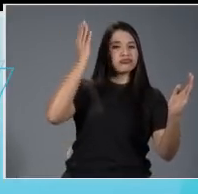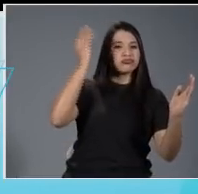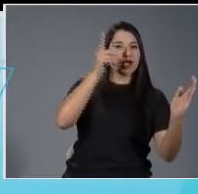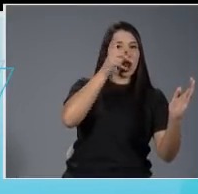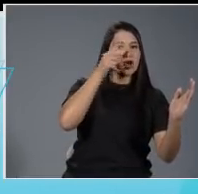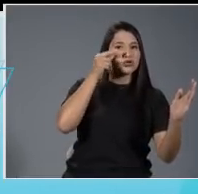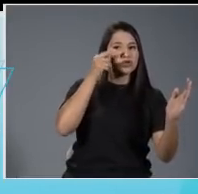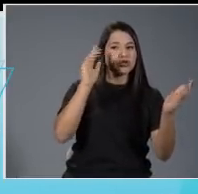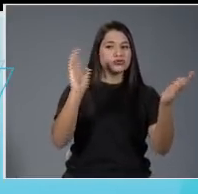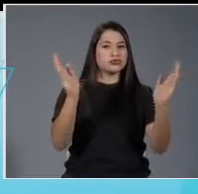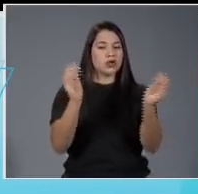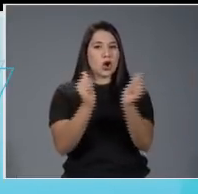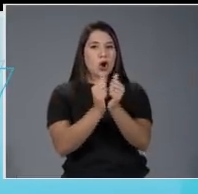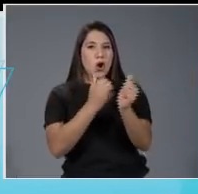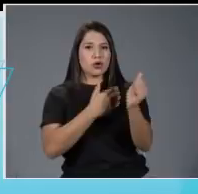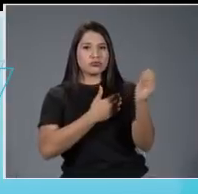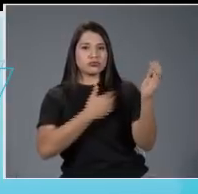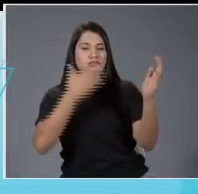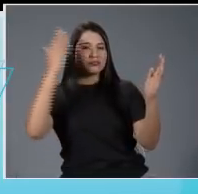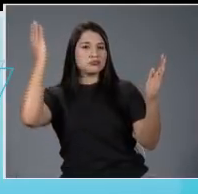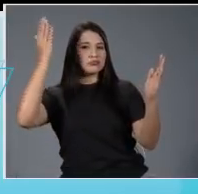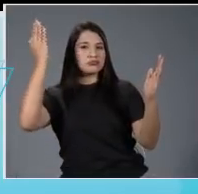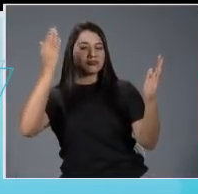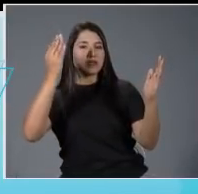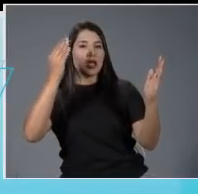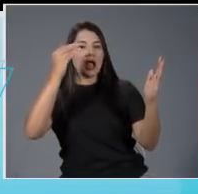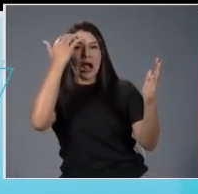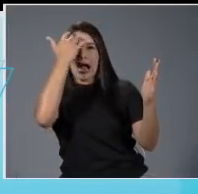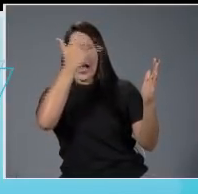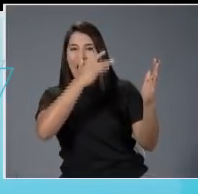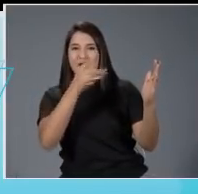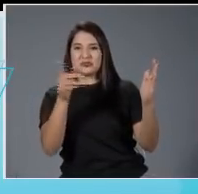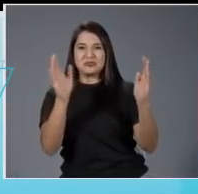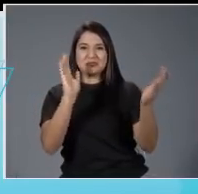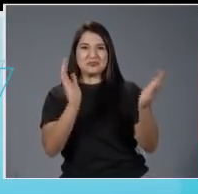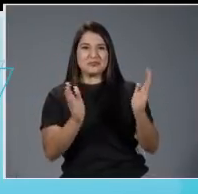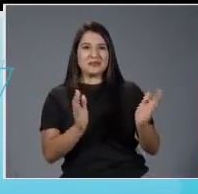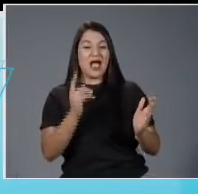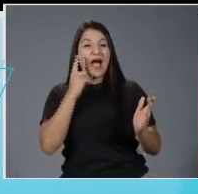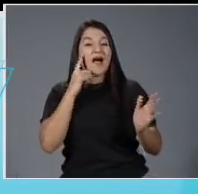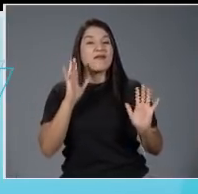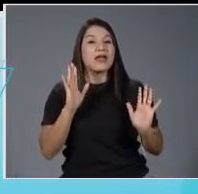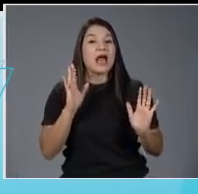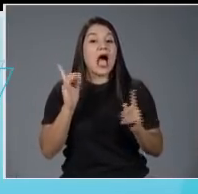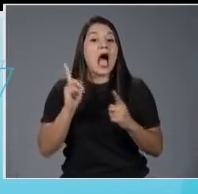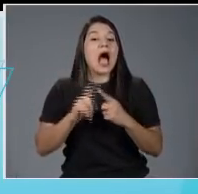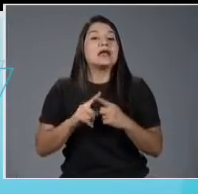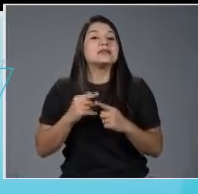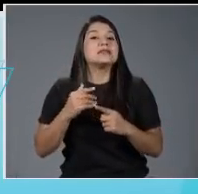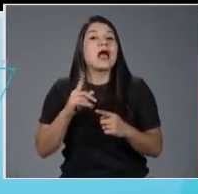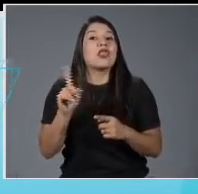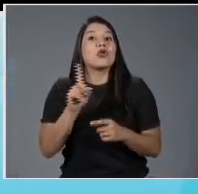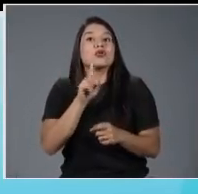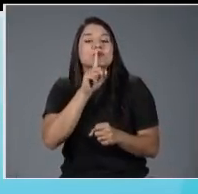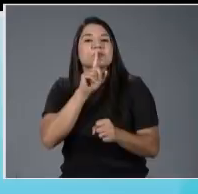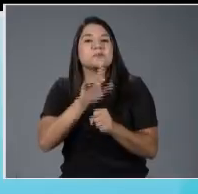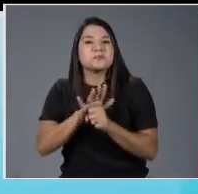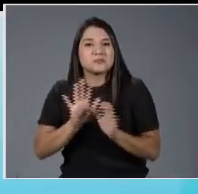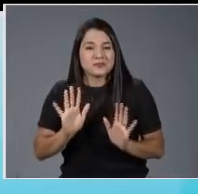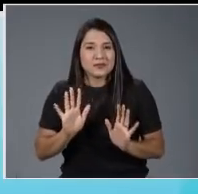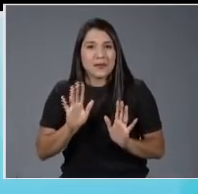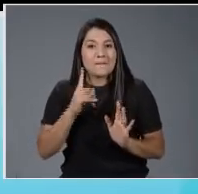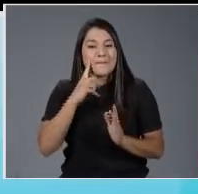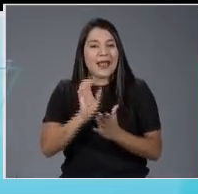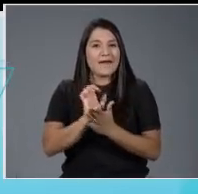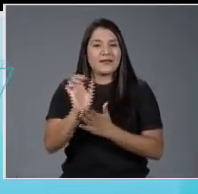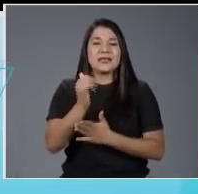de Carlos, hasta dónde don Carlos se compromete a evitar errores de un nuevo gobierno.